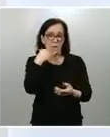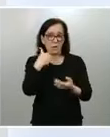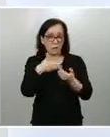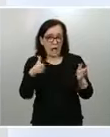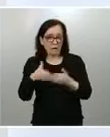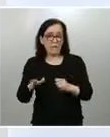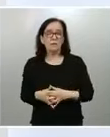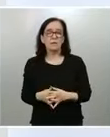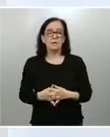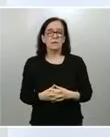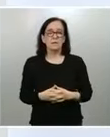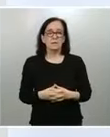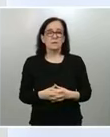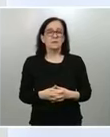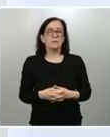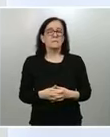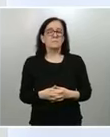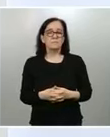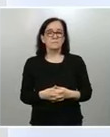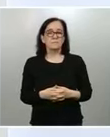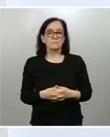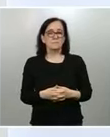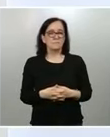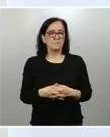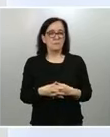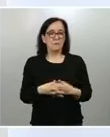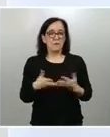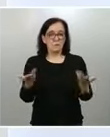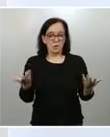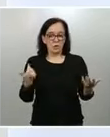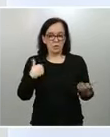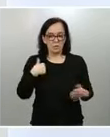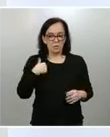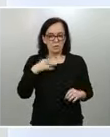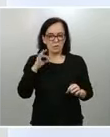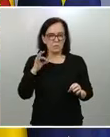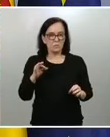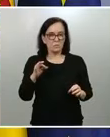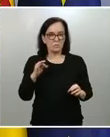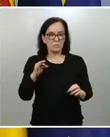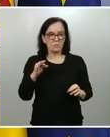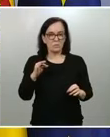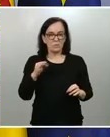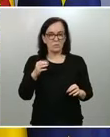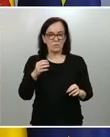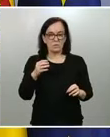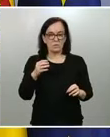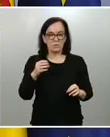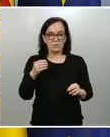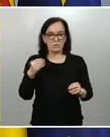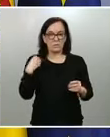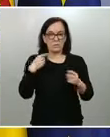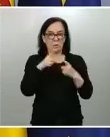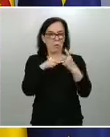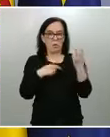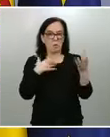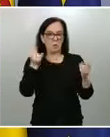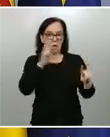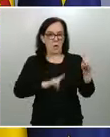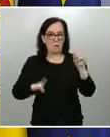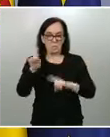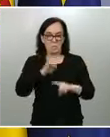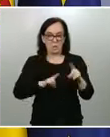bueno creo haberme referido a buena parte de sus preguntas pero no tengo ningún problema en volverlo a decir